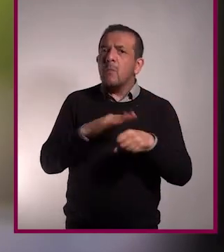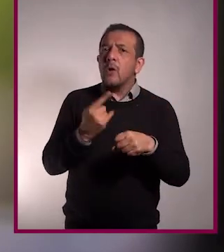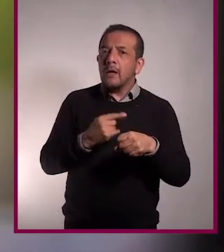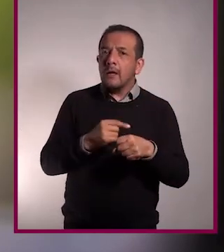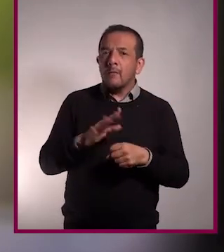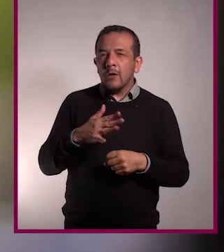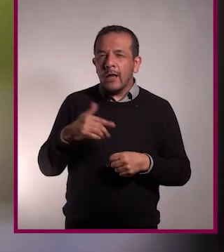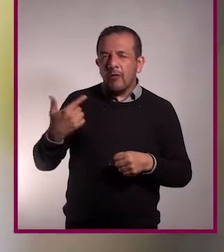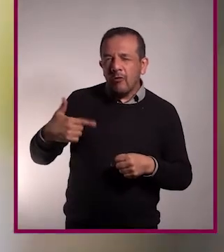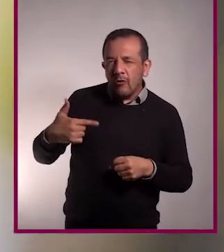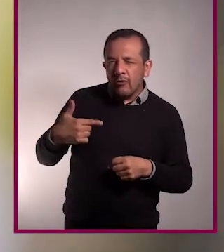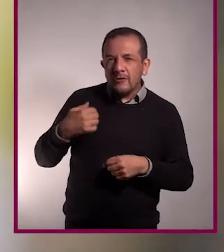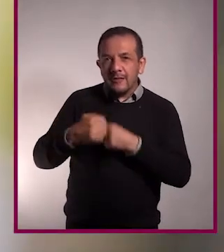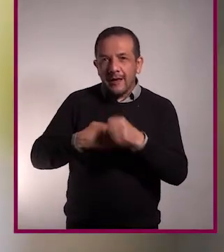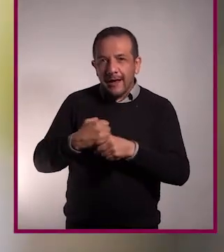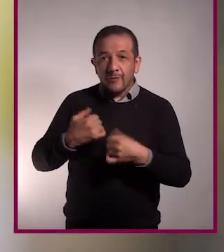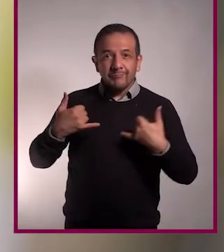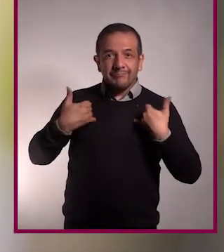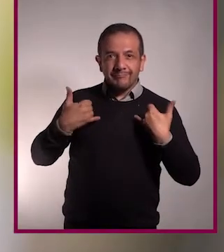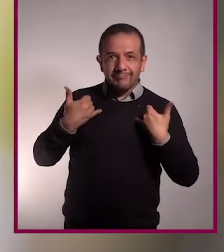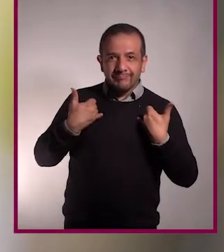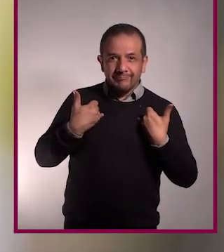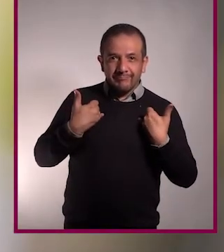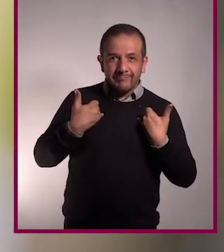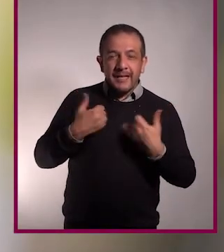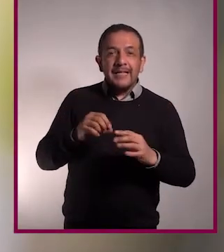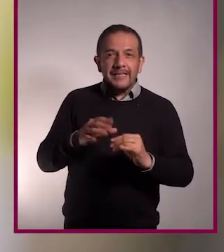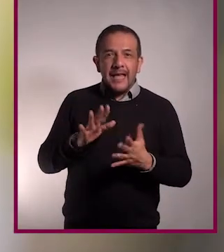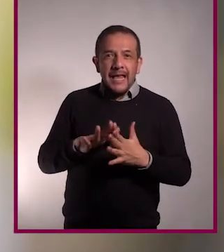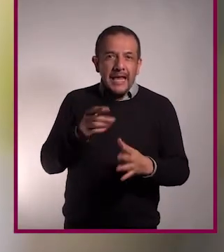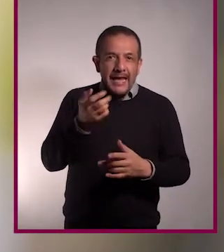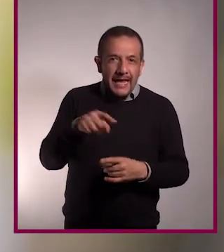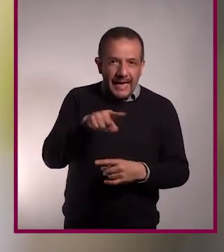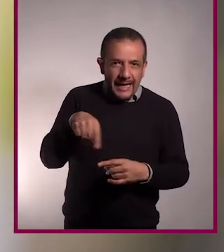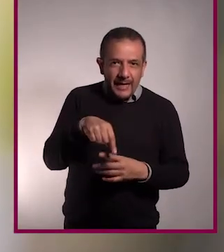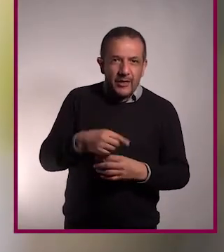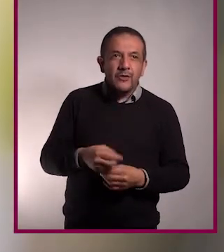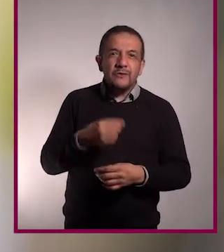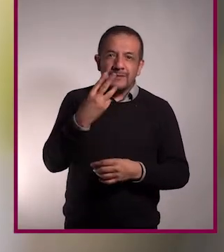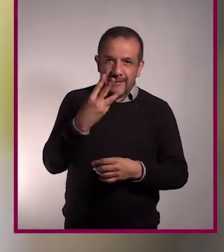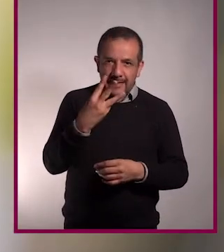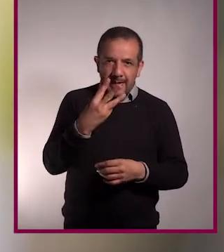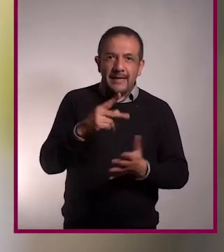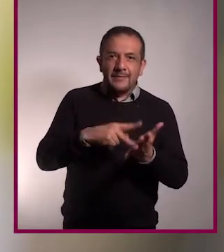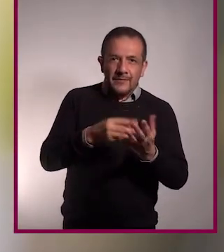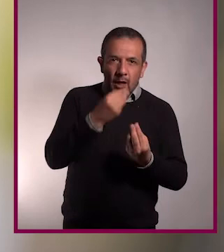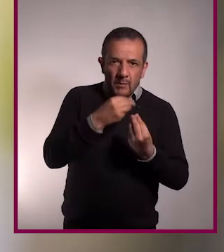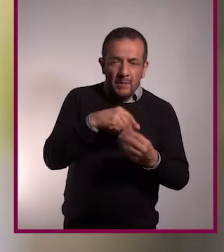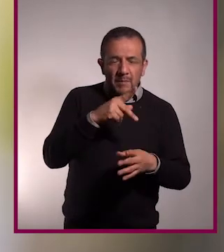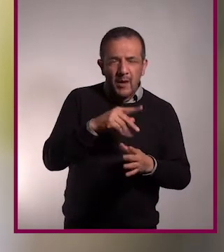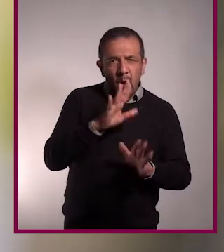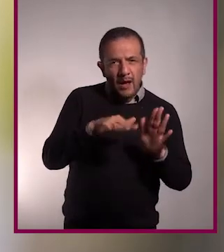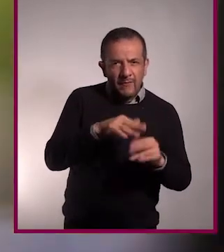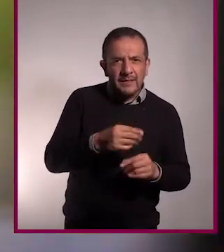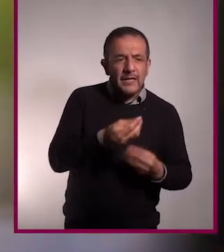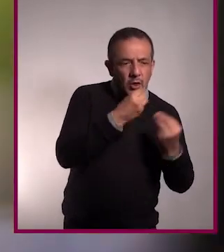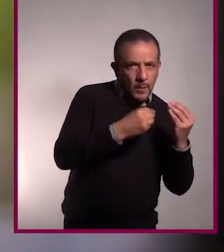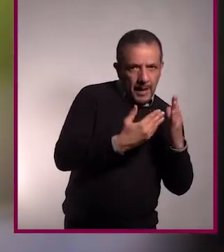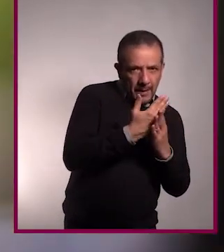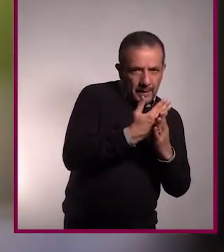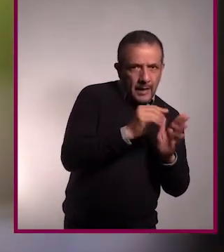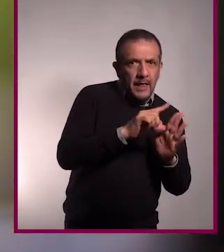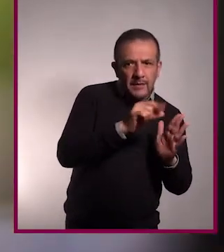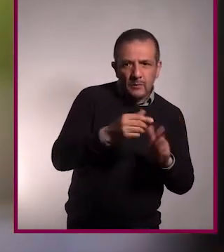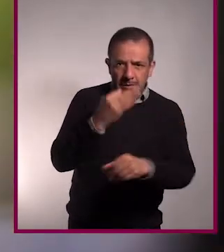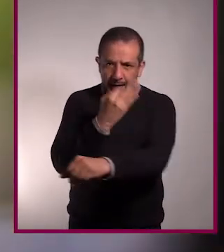botanas ultraprocesadas. Esto se debe a que por ahí de los 12 años de edad, los jóvenes se ajustan al patrón regular de comer 3 veces al día. Pero a